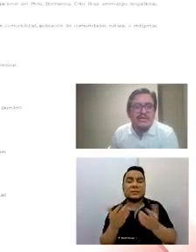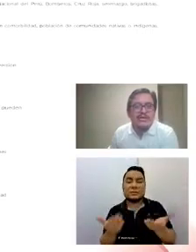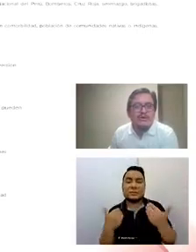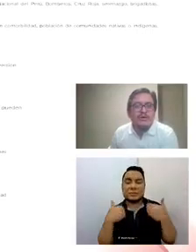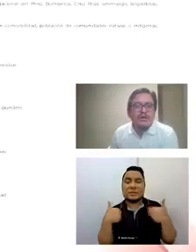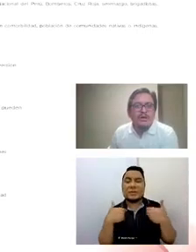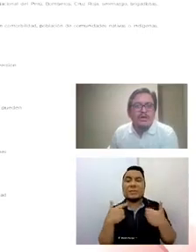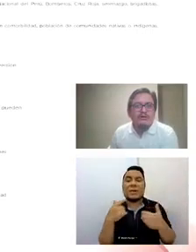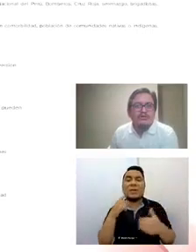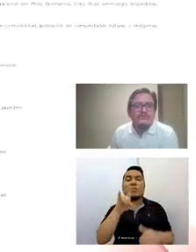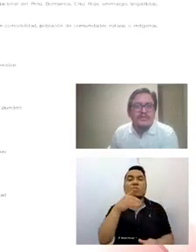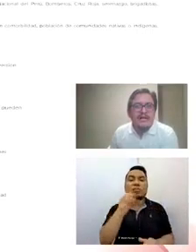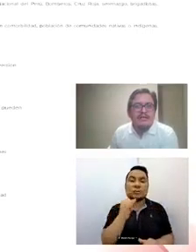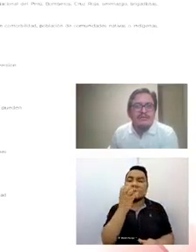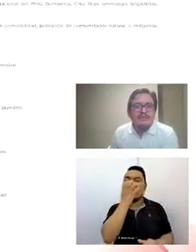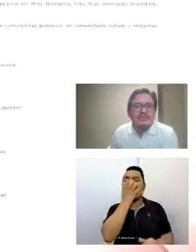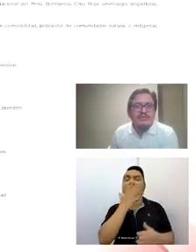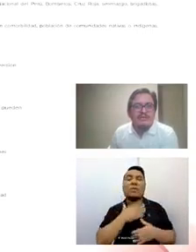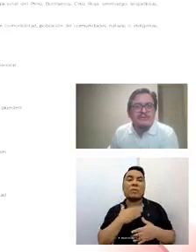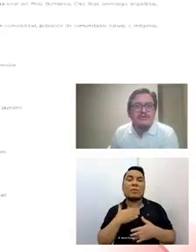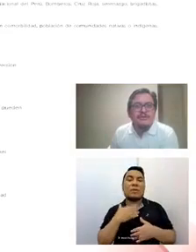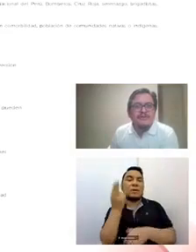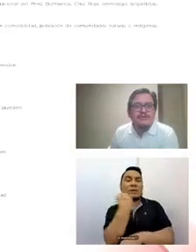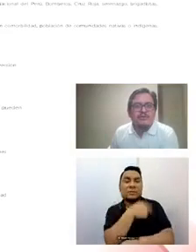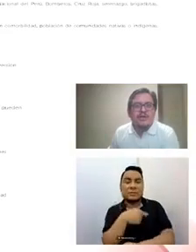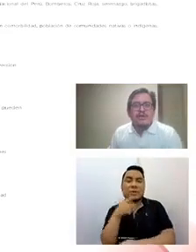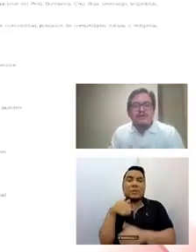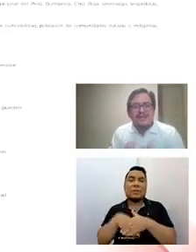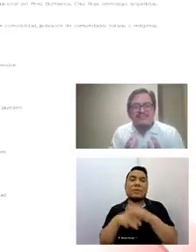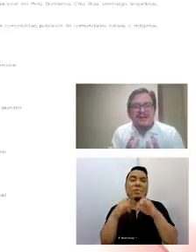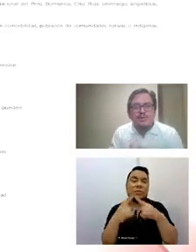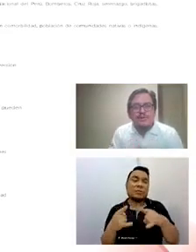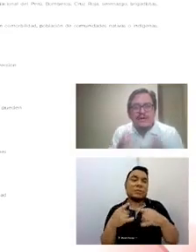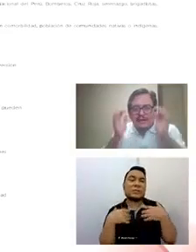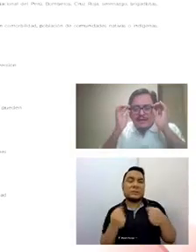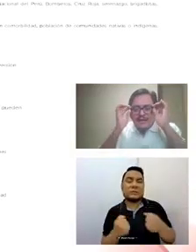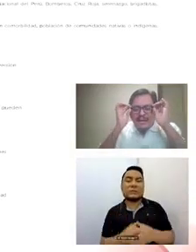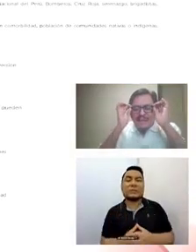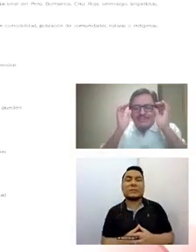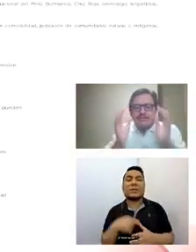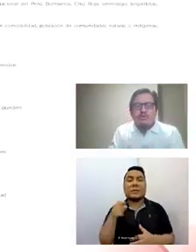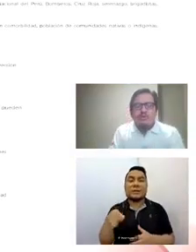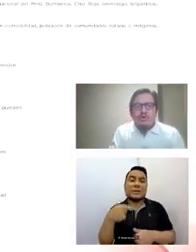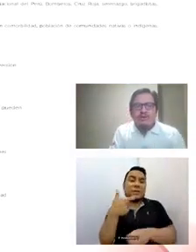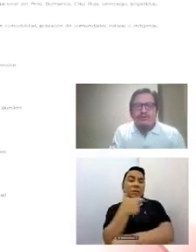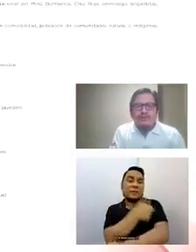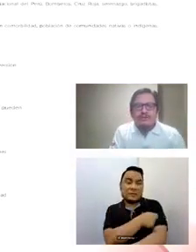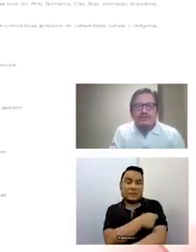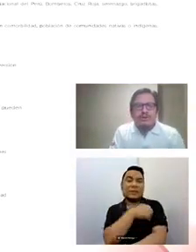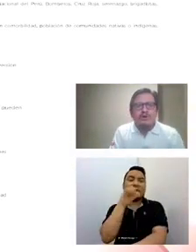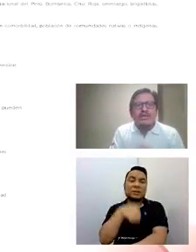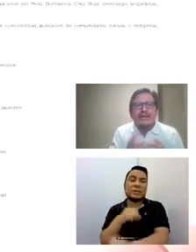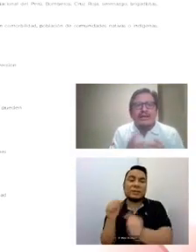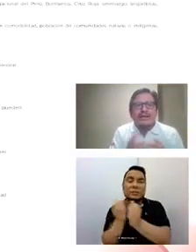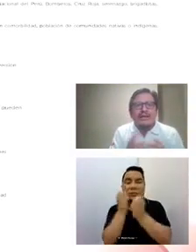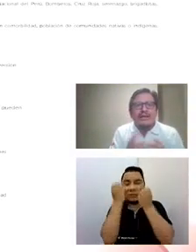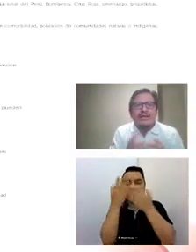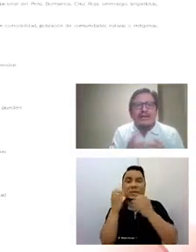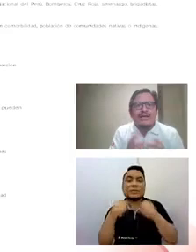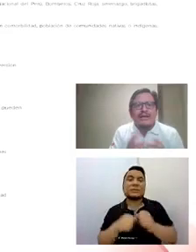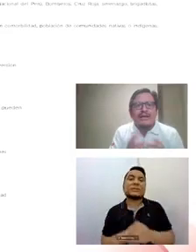camas UCI y de oxígeno en los hospitales o en los establecimientos de salud. Entonces, la vacuna es, junto con la información, lo